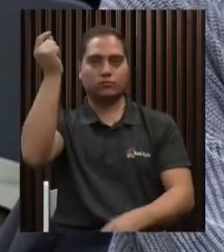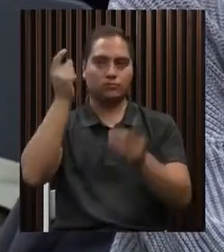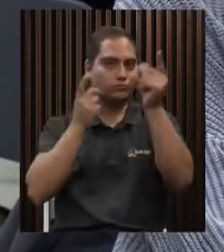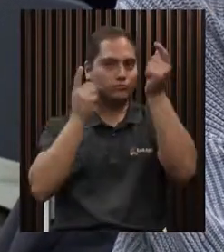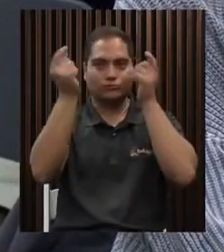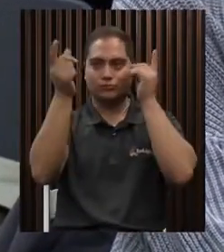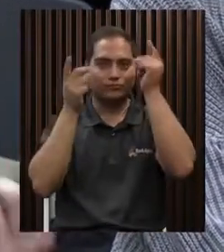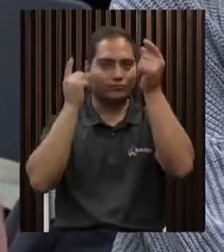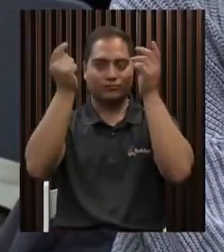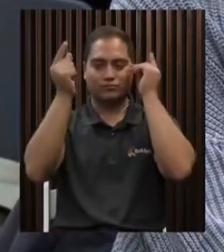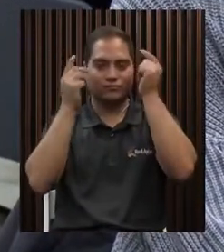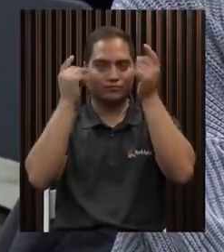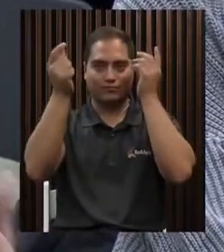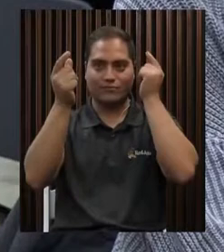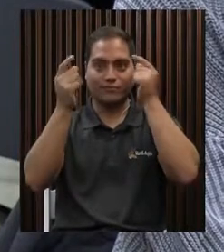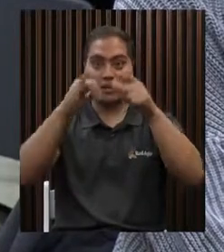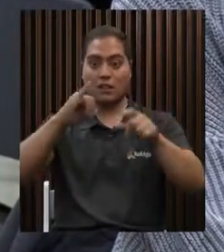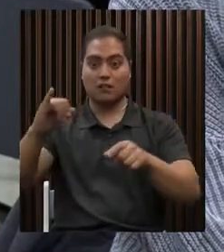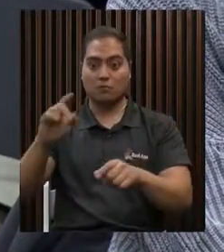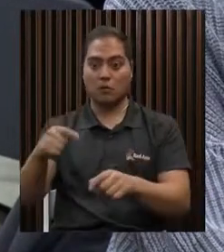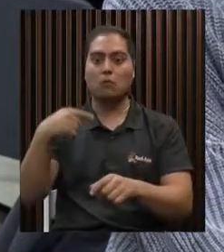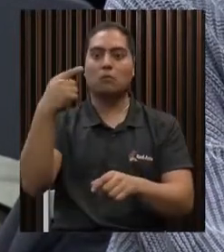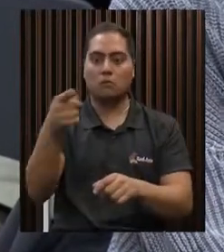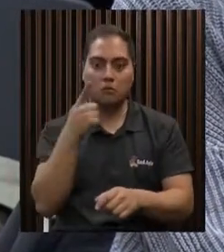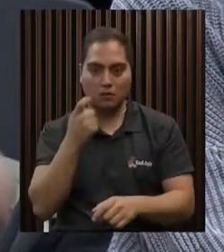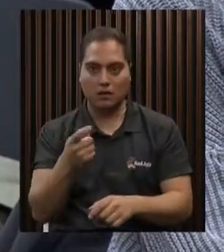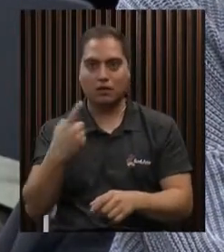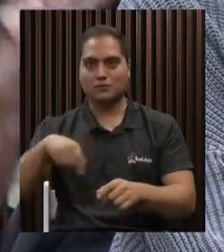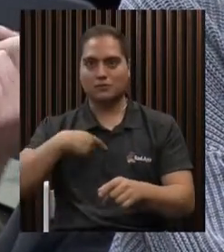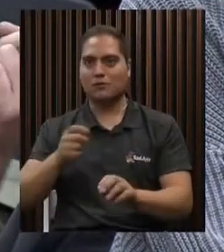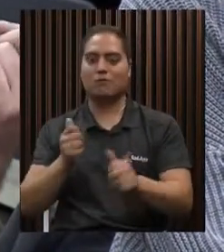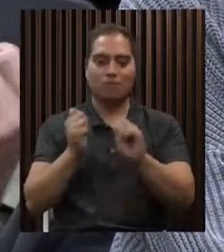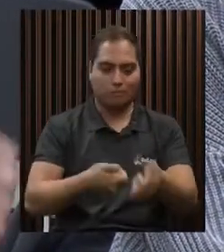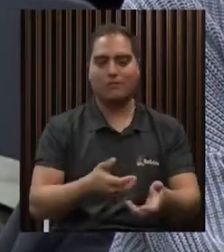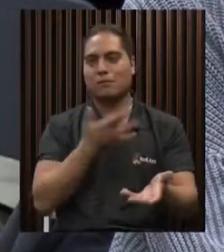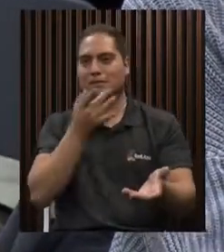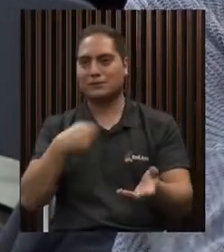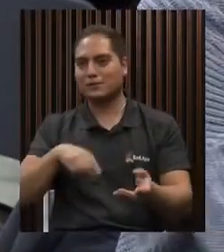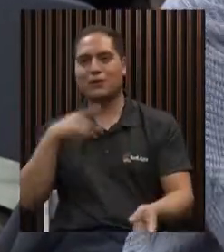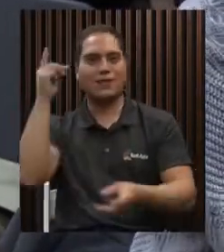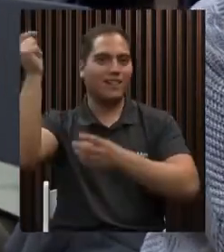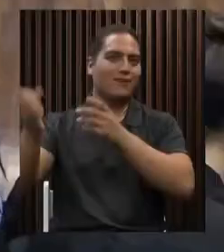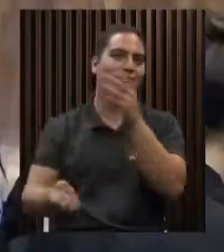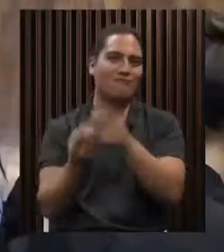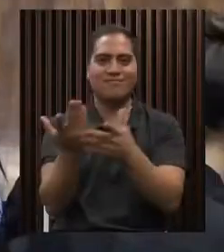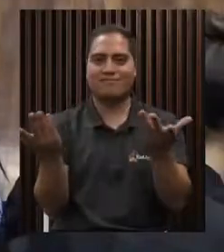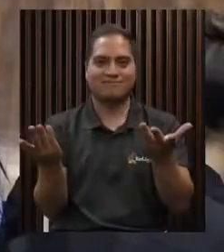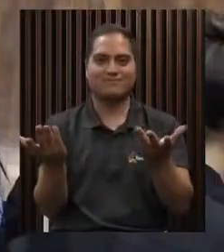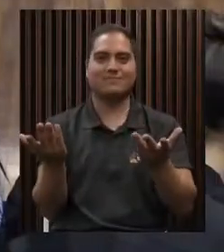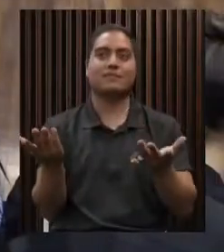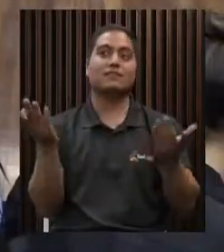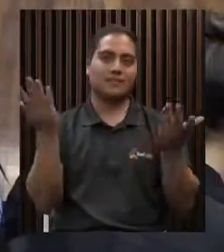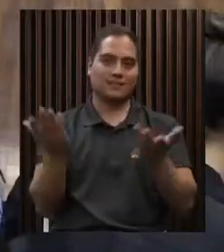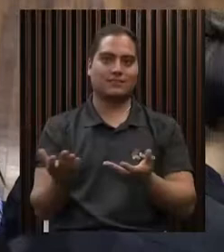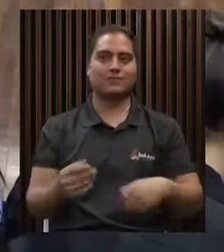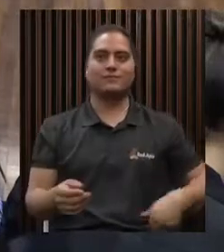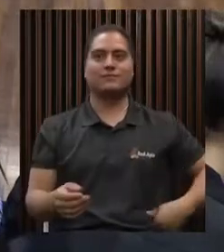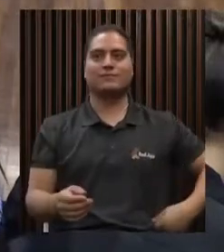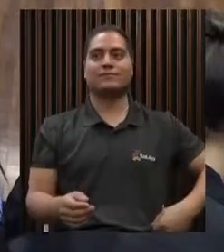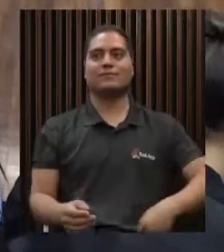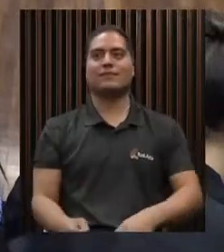siguiente las destruimos porque nos enteramos de nuevas cosas. Entonces, hoy vengo a destruir lo que aprendí ayer. Eso.